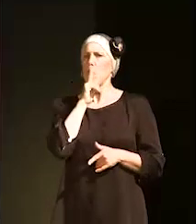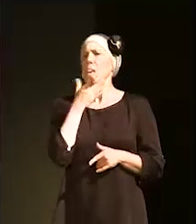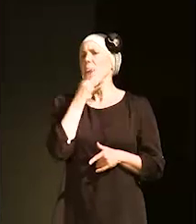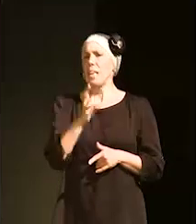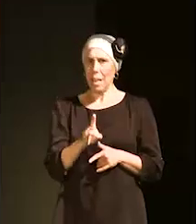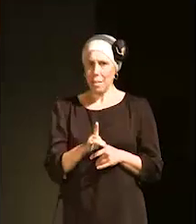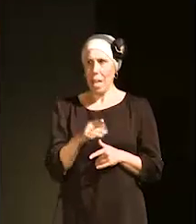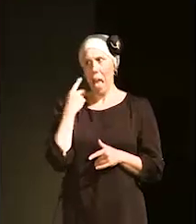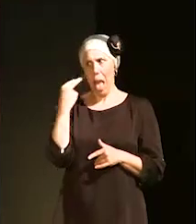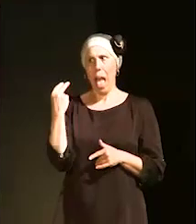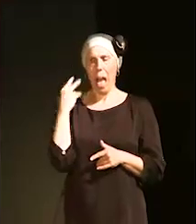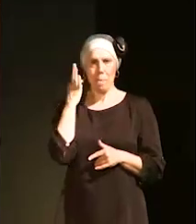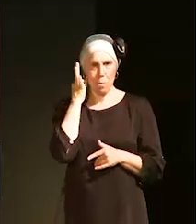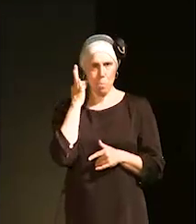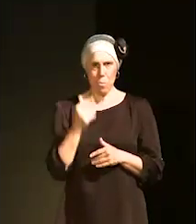delmás